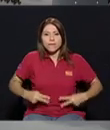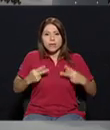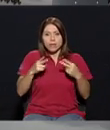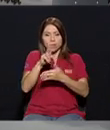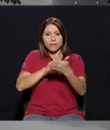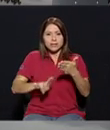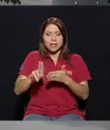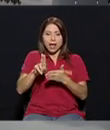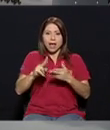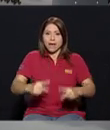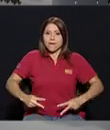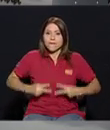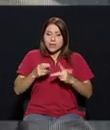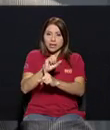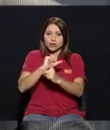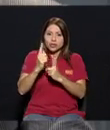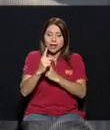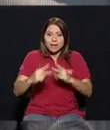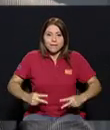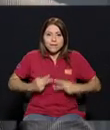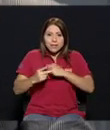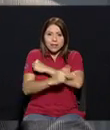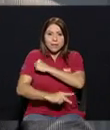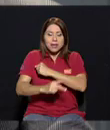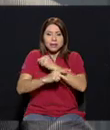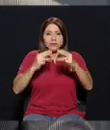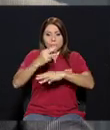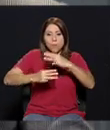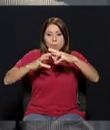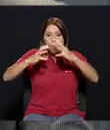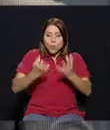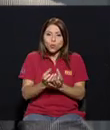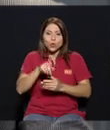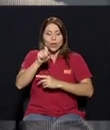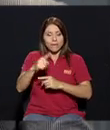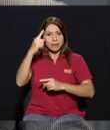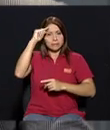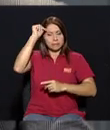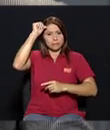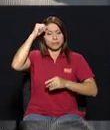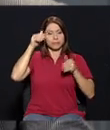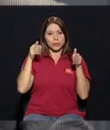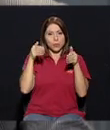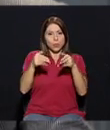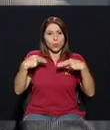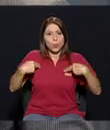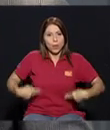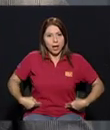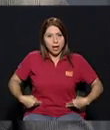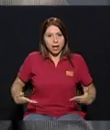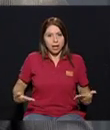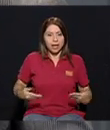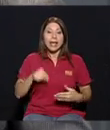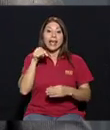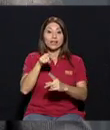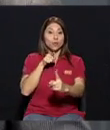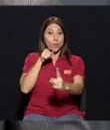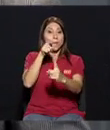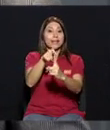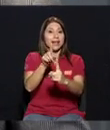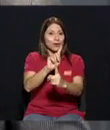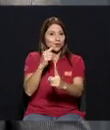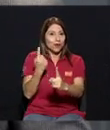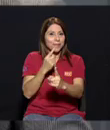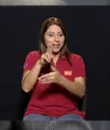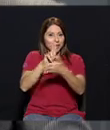vida universitaria, humanizar la vida social, humanizar la vida del país, humanizar al mundo, eso debe ser una meta, pues claro, no solamente